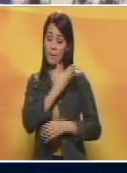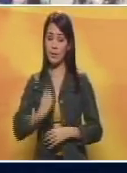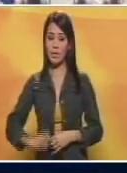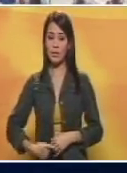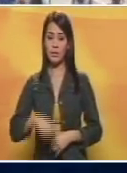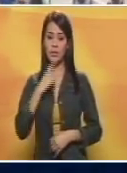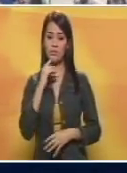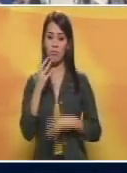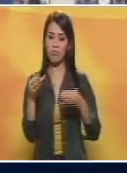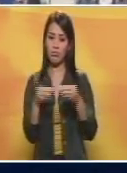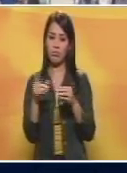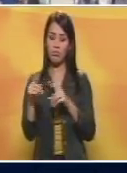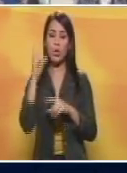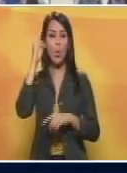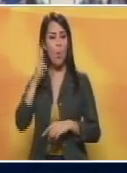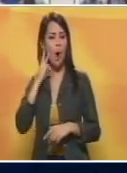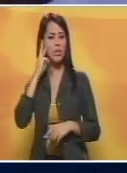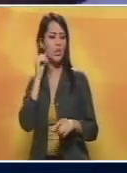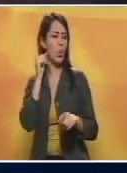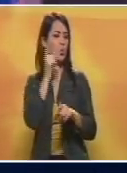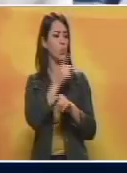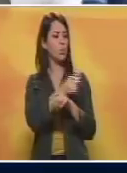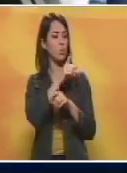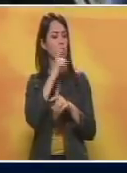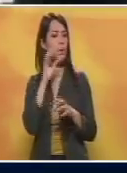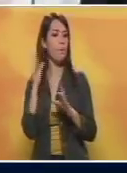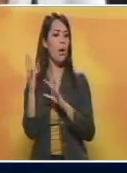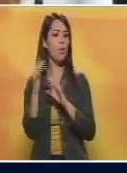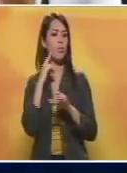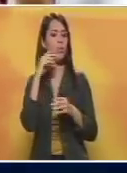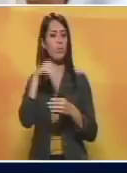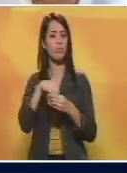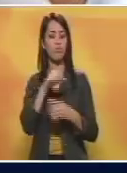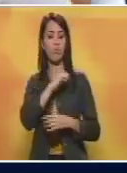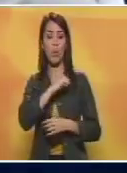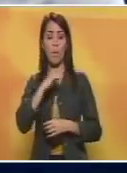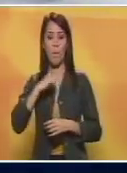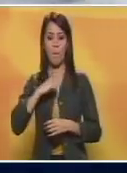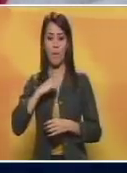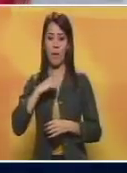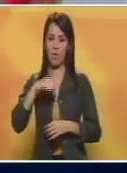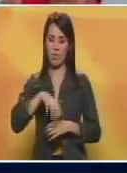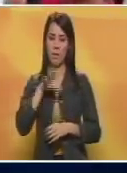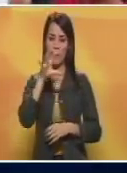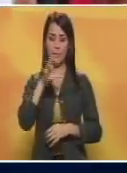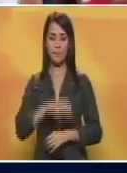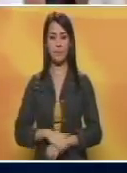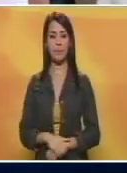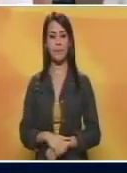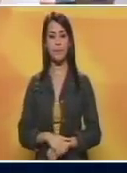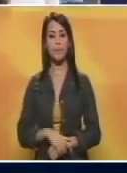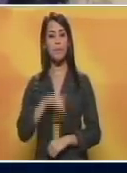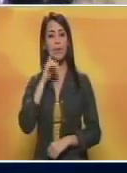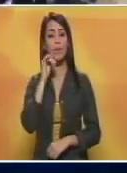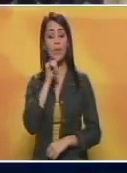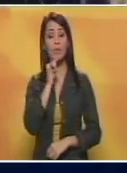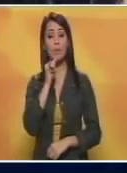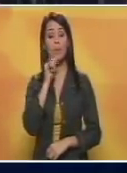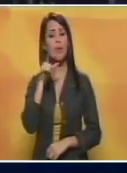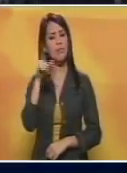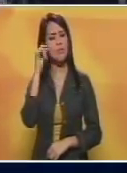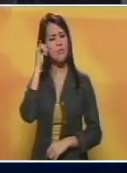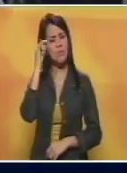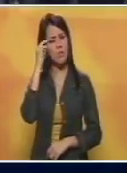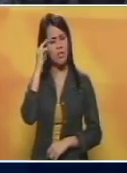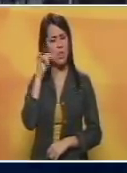sido formada y dirigida por washington a fin de intervenir en los asuntos internos de la nación la decisión fue anunciada por el mismo día